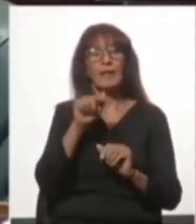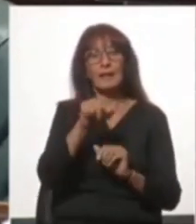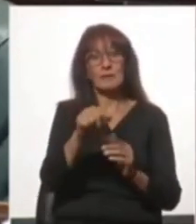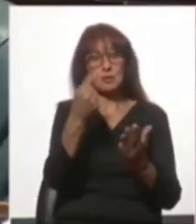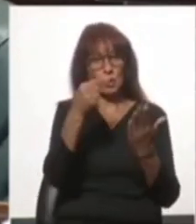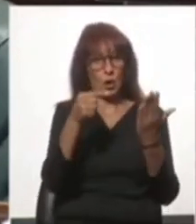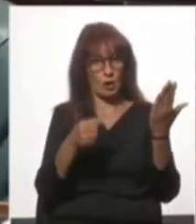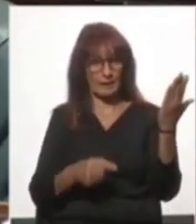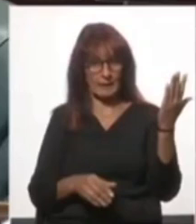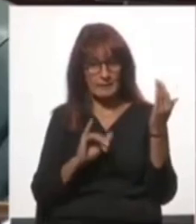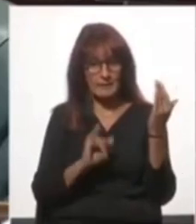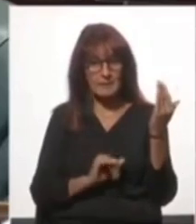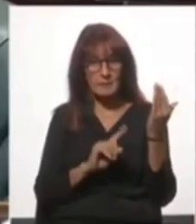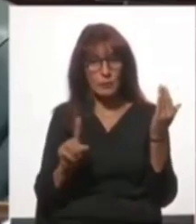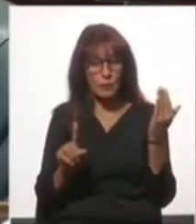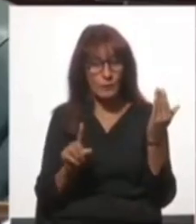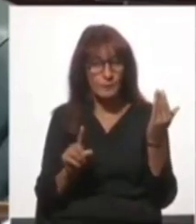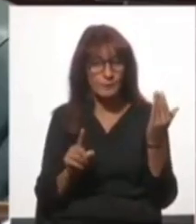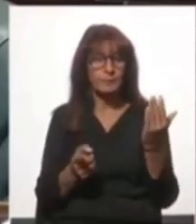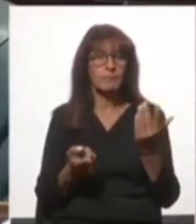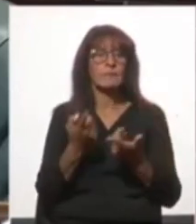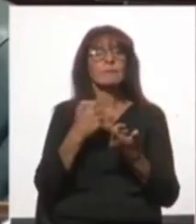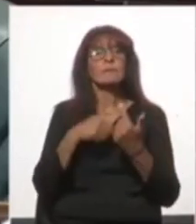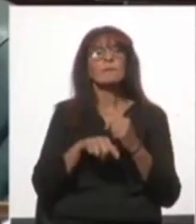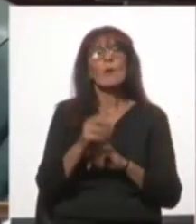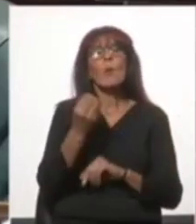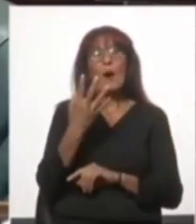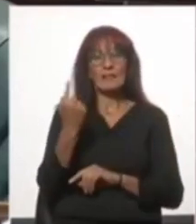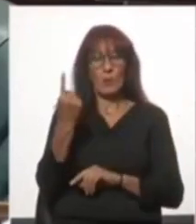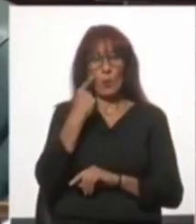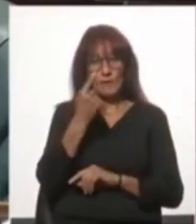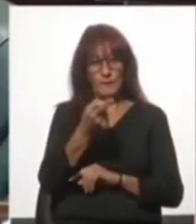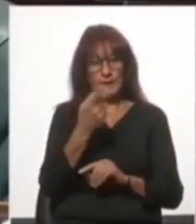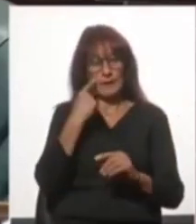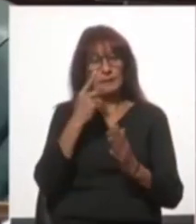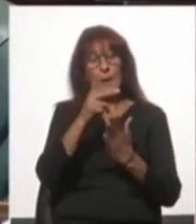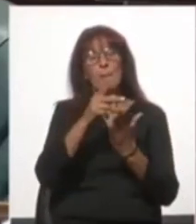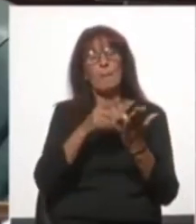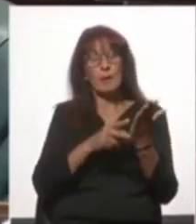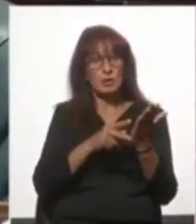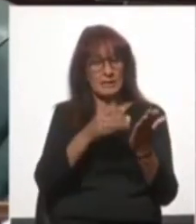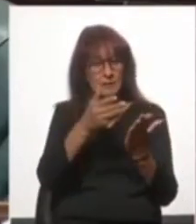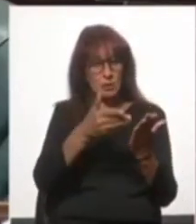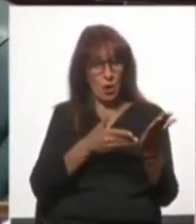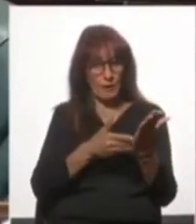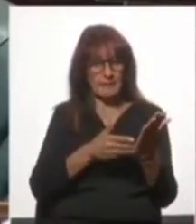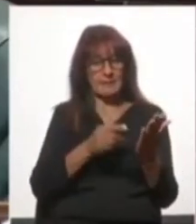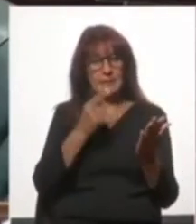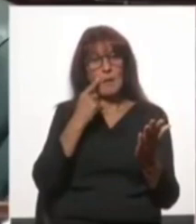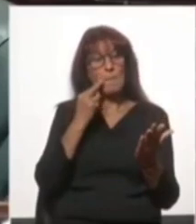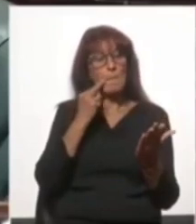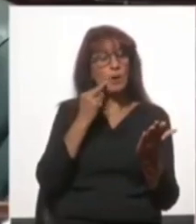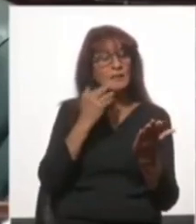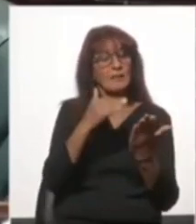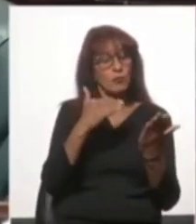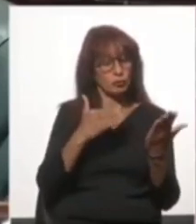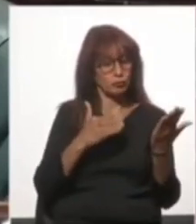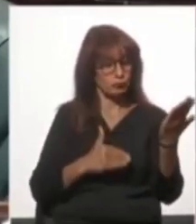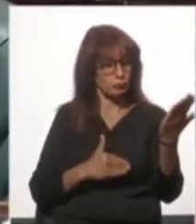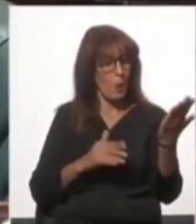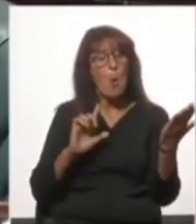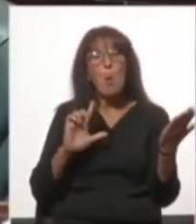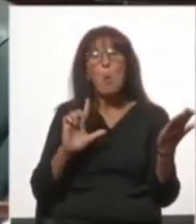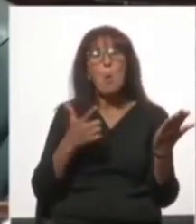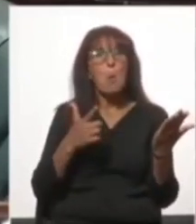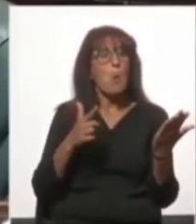corregirá el marco externo? Pues cuando uno ve las proyecciones en la exposición de motivos, no hay